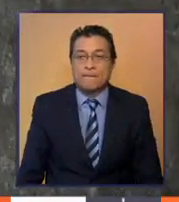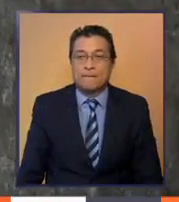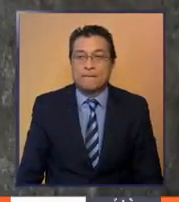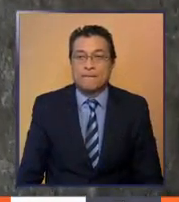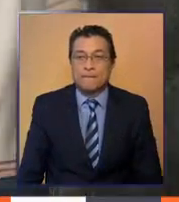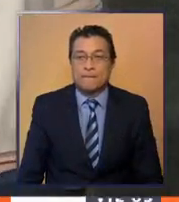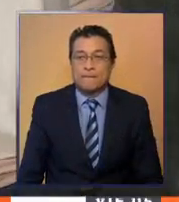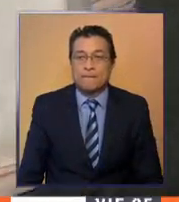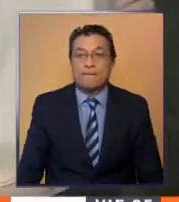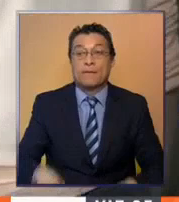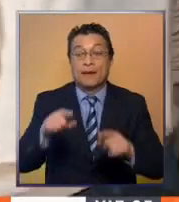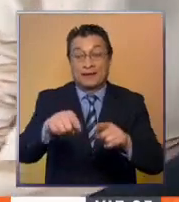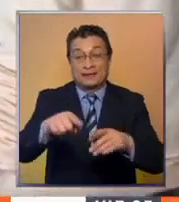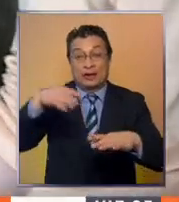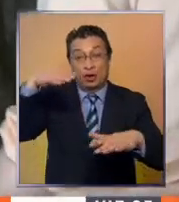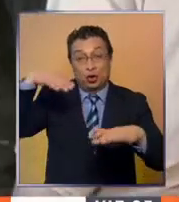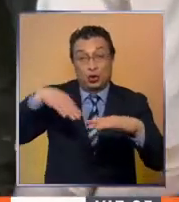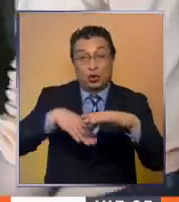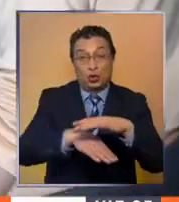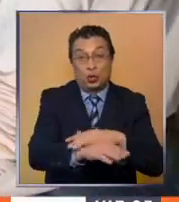Y este túnel